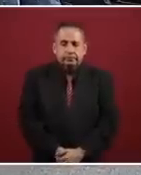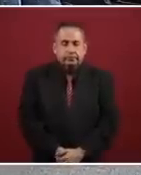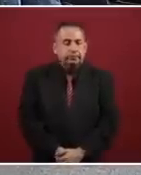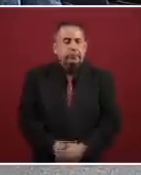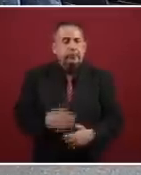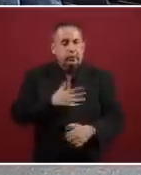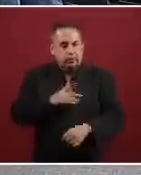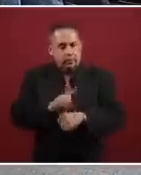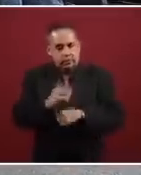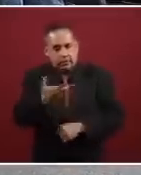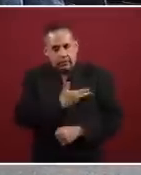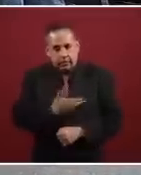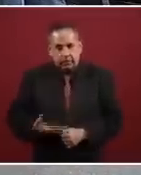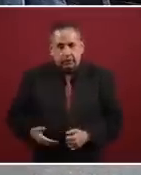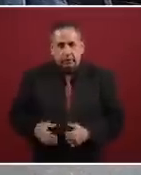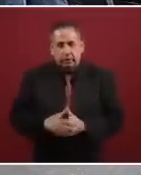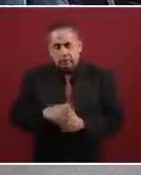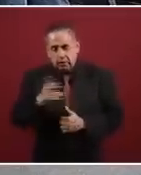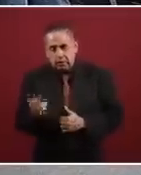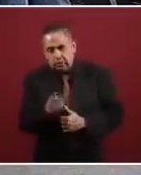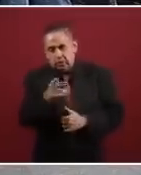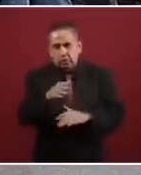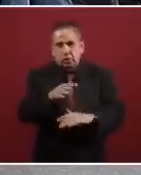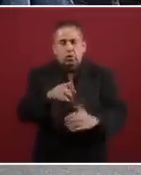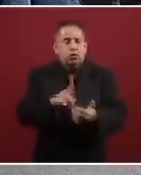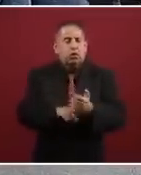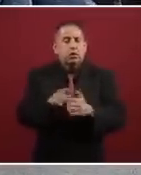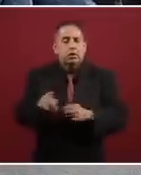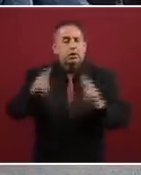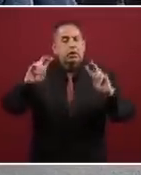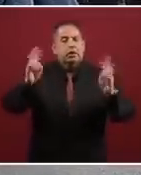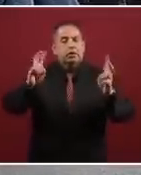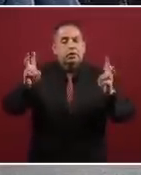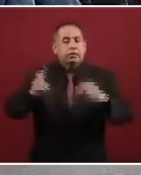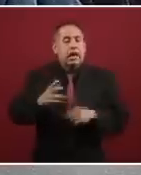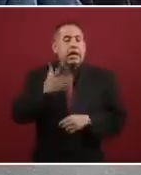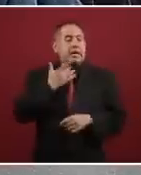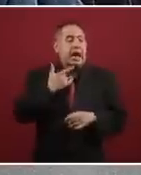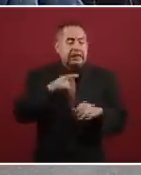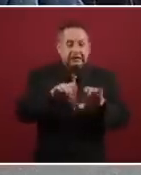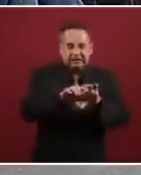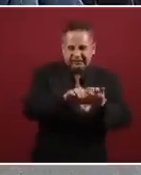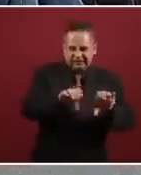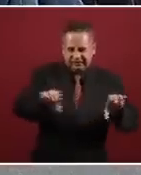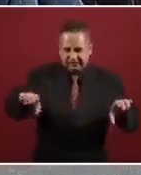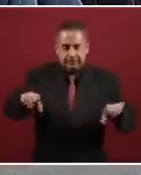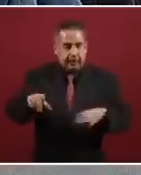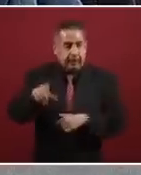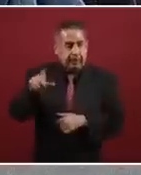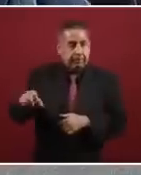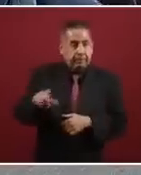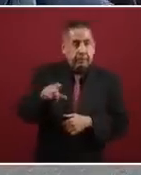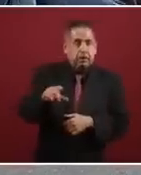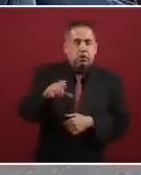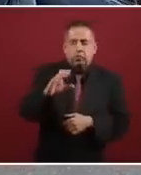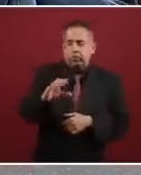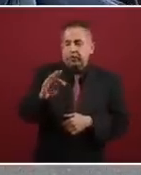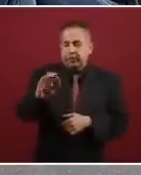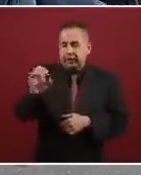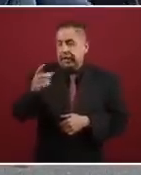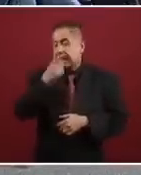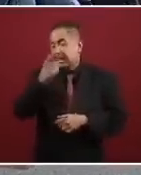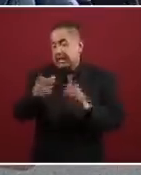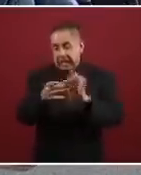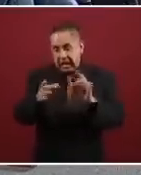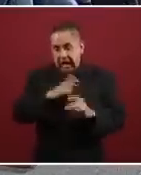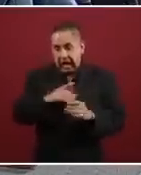Buenos días, presidente. Preguntarle sobre el tema de los gasoductos. Ayer la Comisión Federal de Electricidad da a conocer que